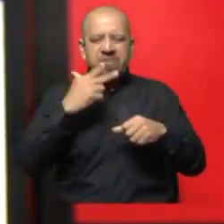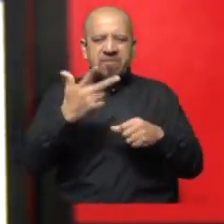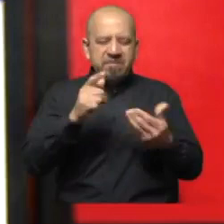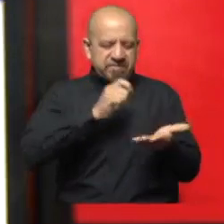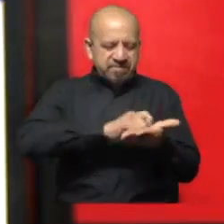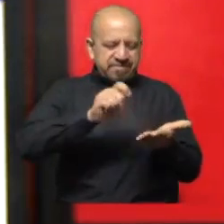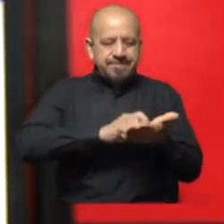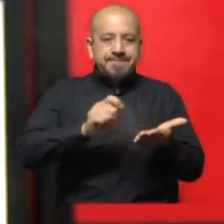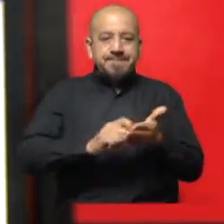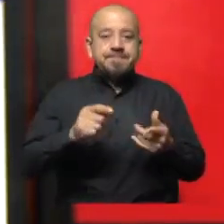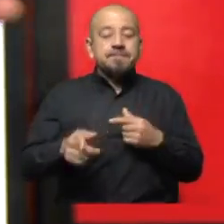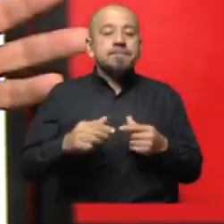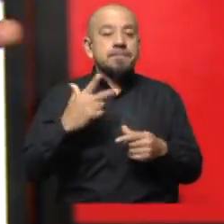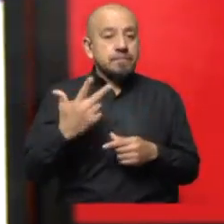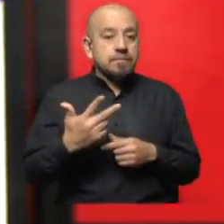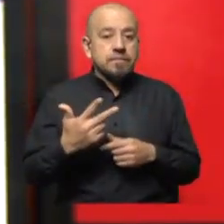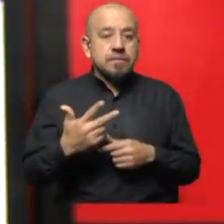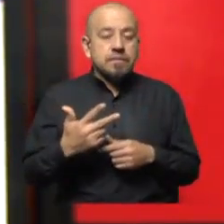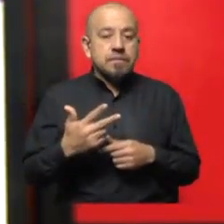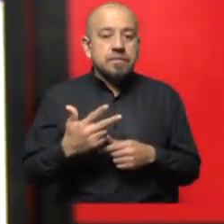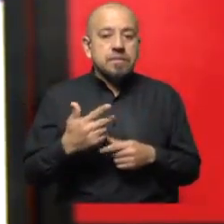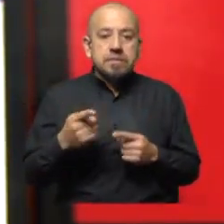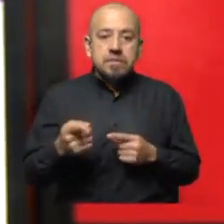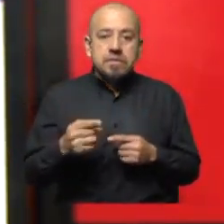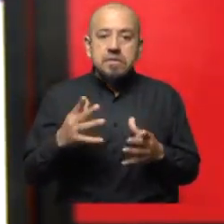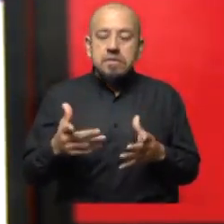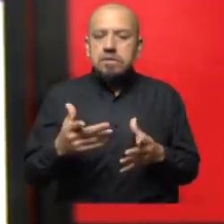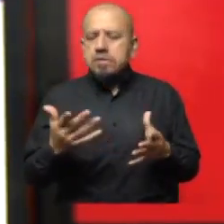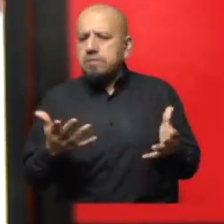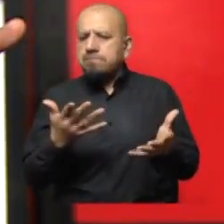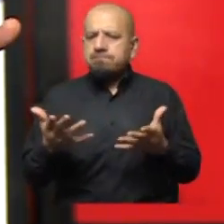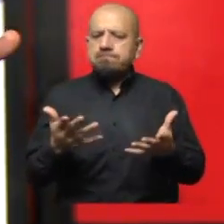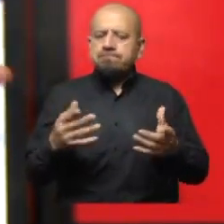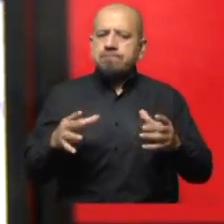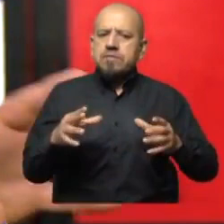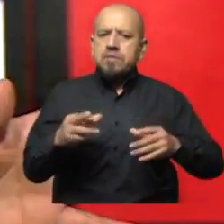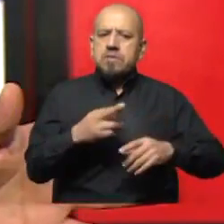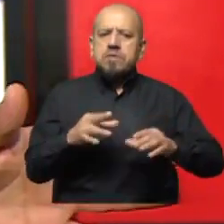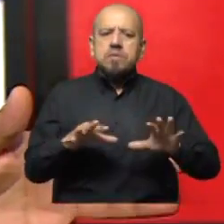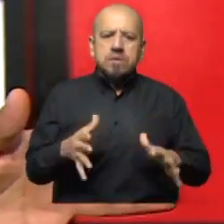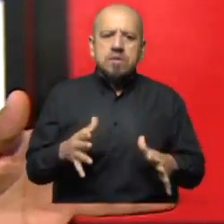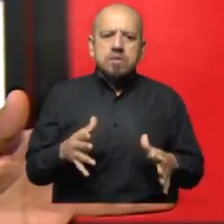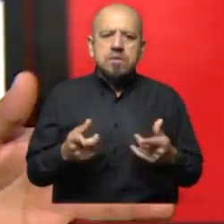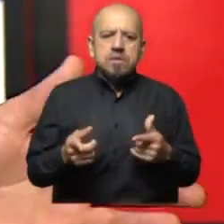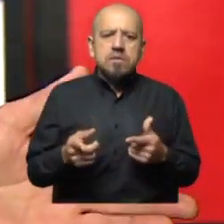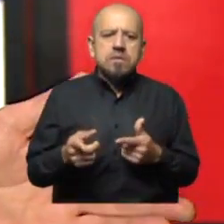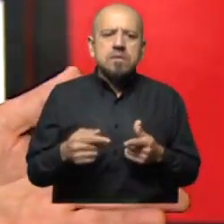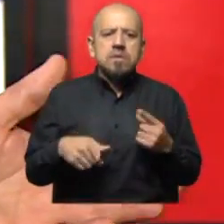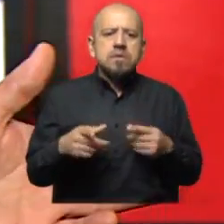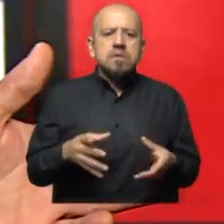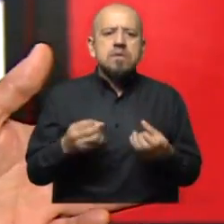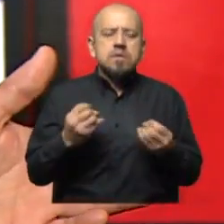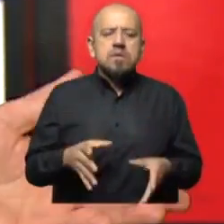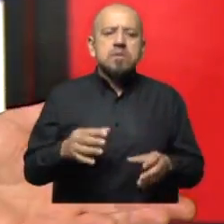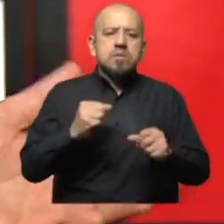de corrido y las tres tienen como una oscuridad o tiene audio bueno para qué está pasando no podéis